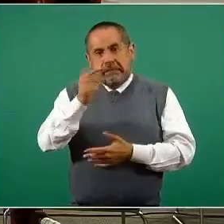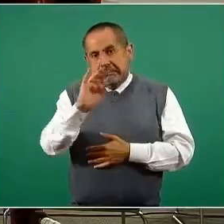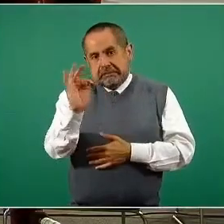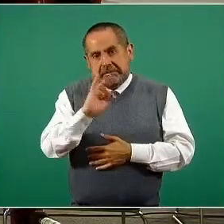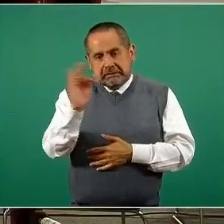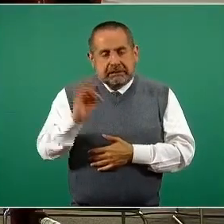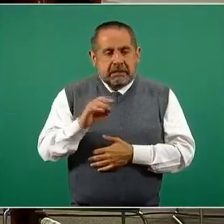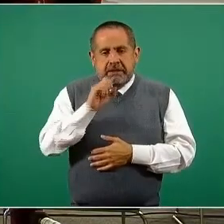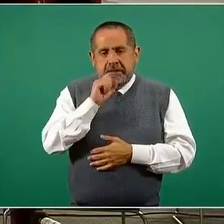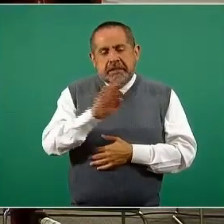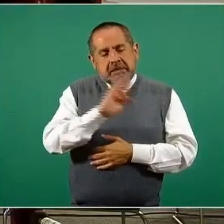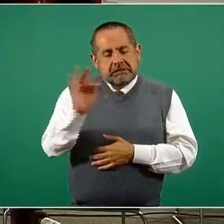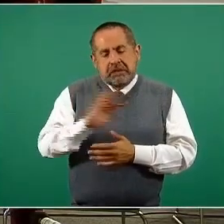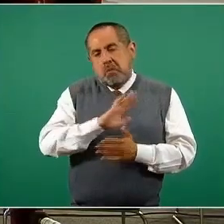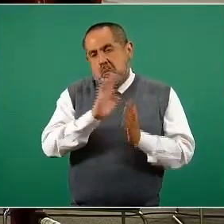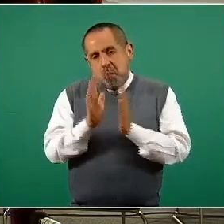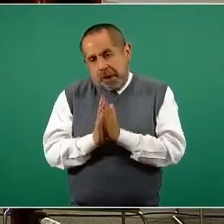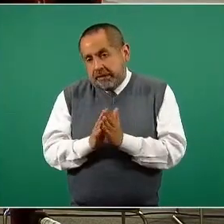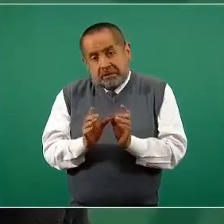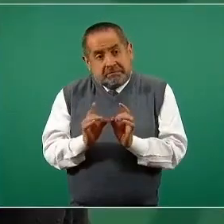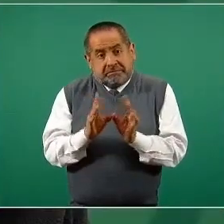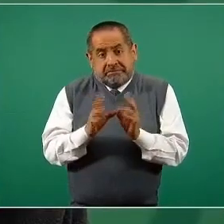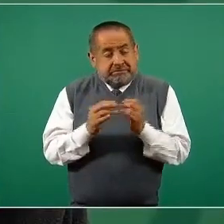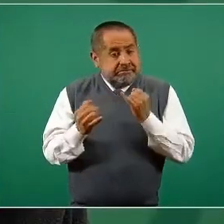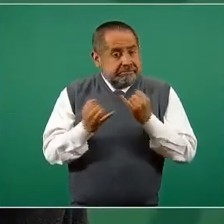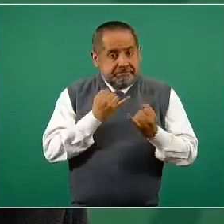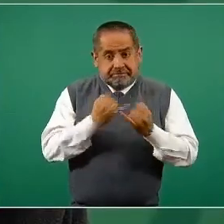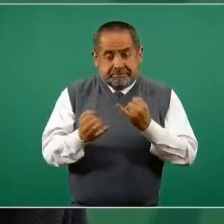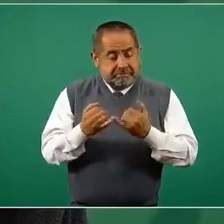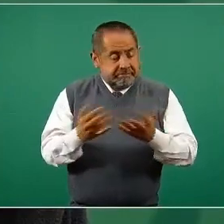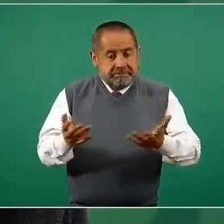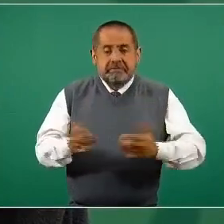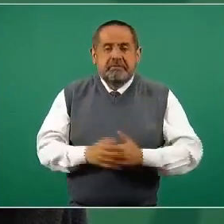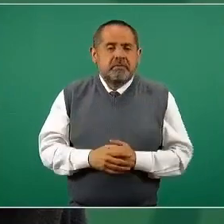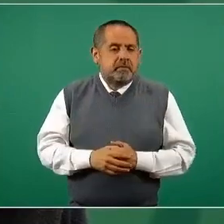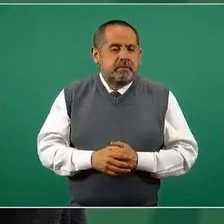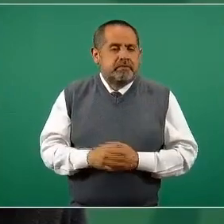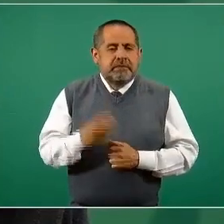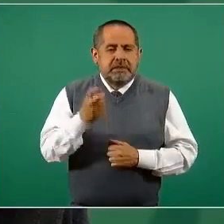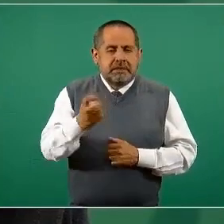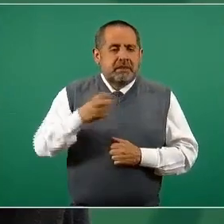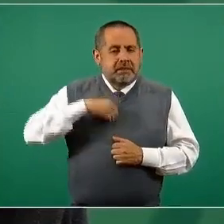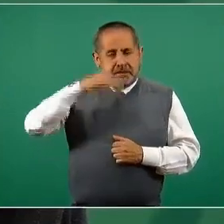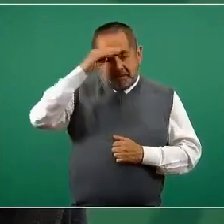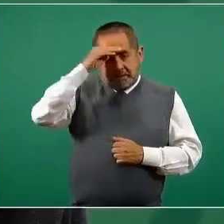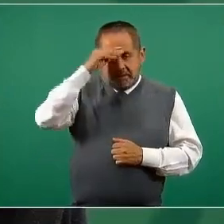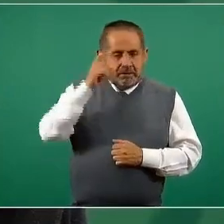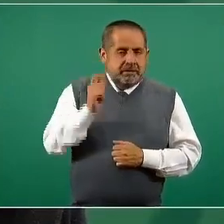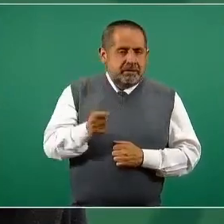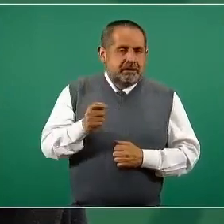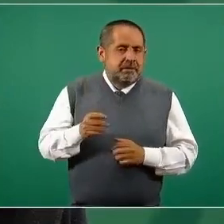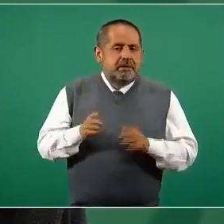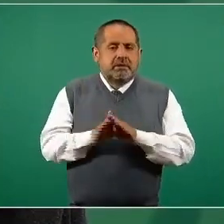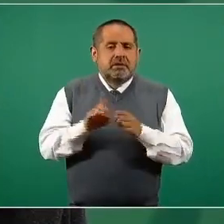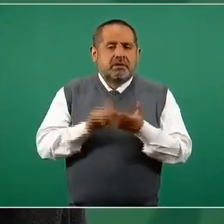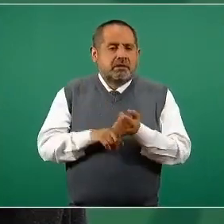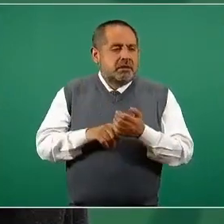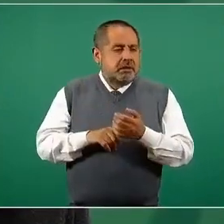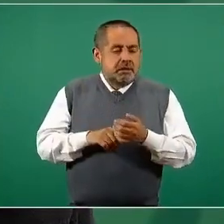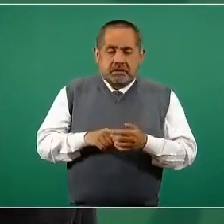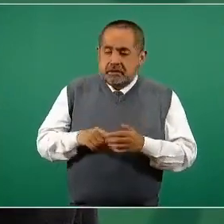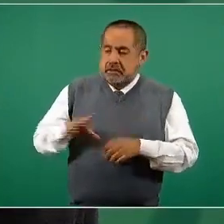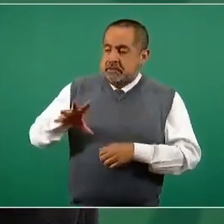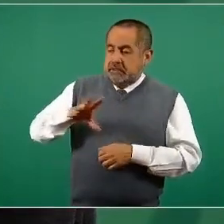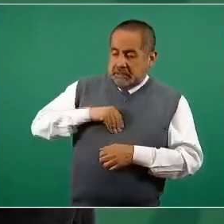también la defunción a causa obviamente de la enfermedad. Entonces, este momento del